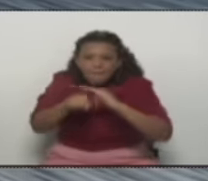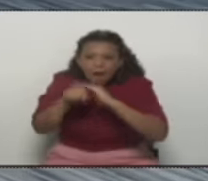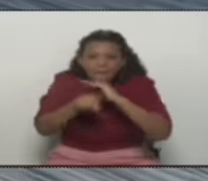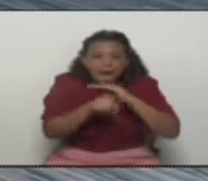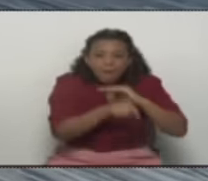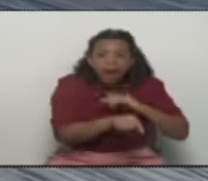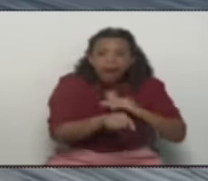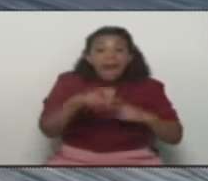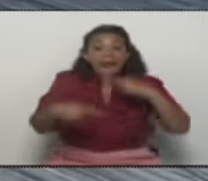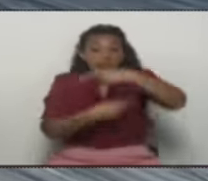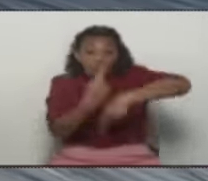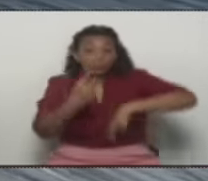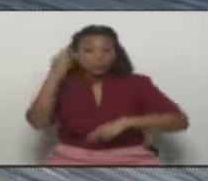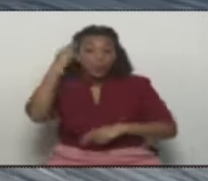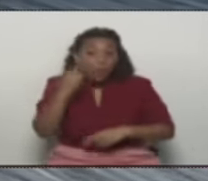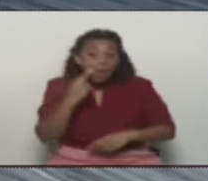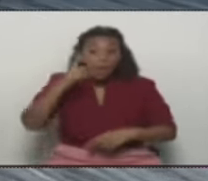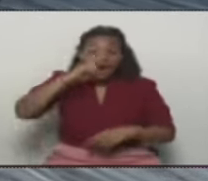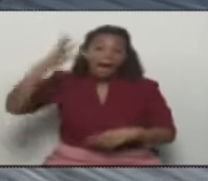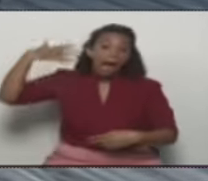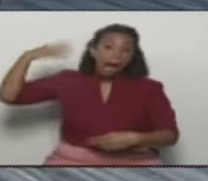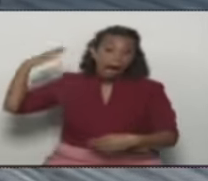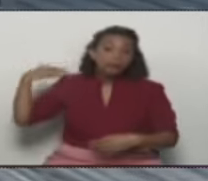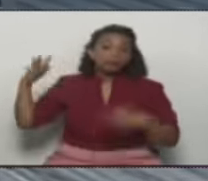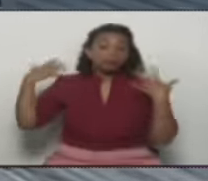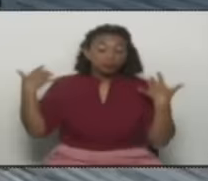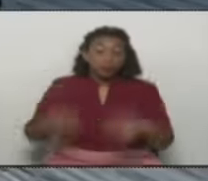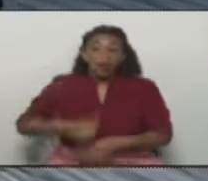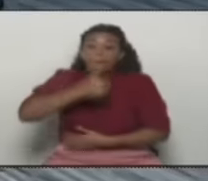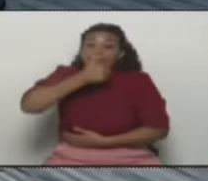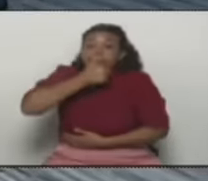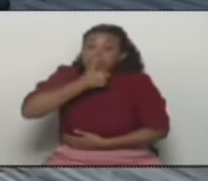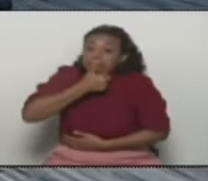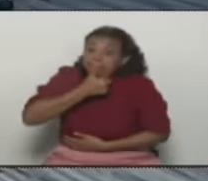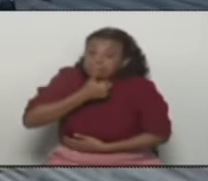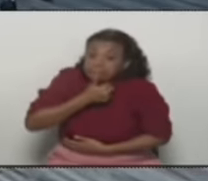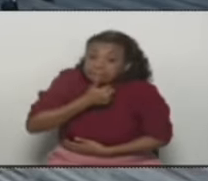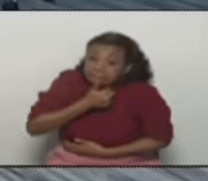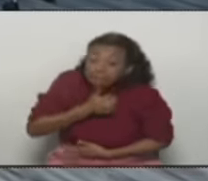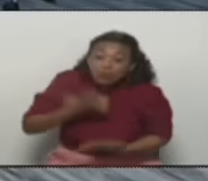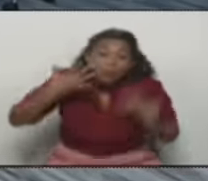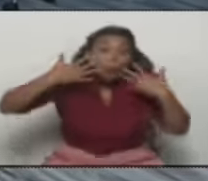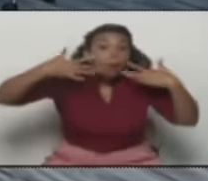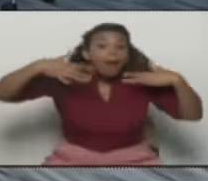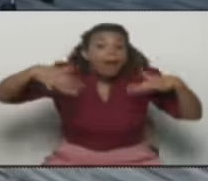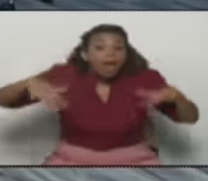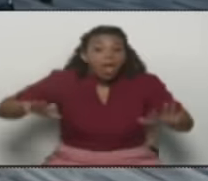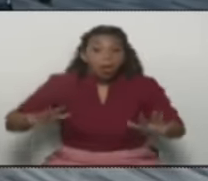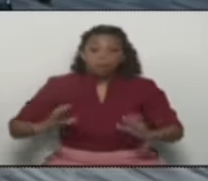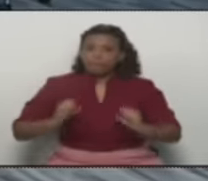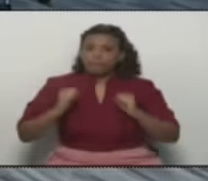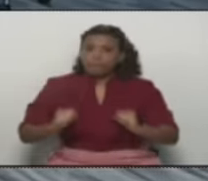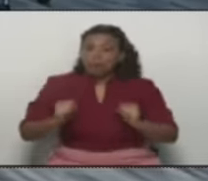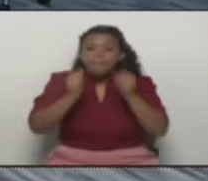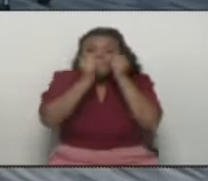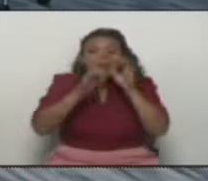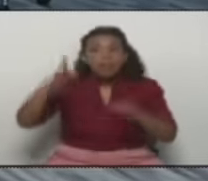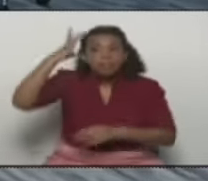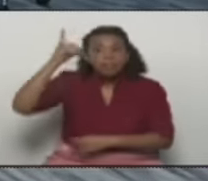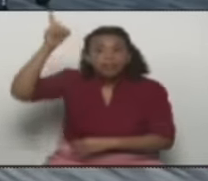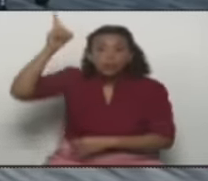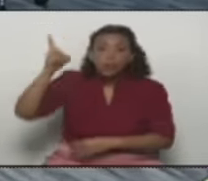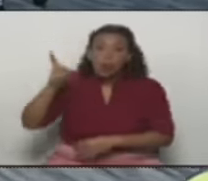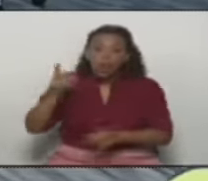La Revolución Bolivariana ha tenido una capacidad, yo diría que hasta mágica, bendita,